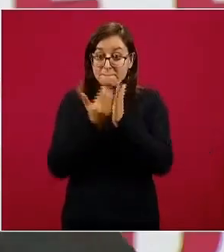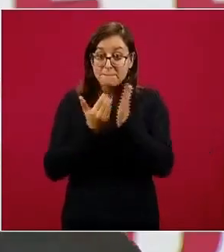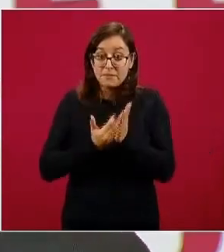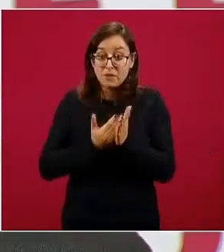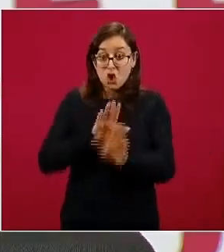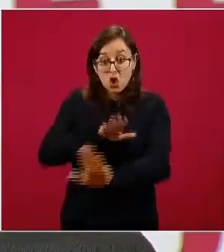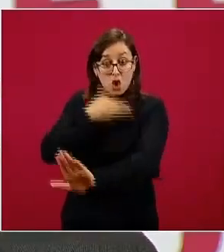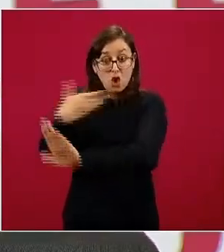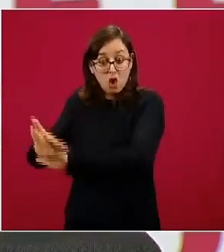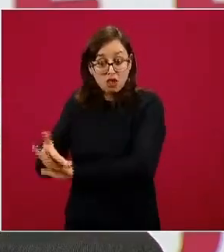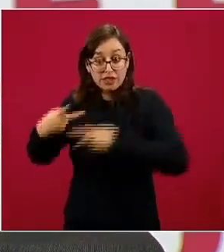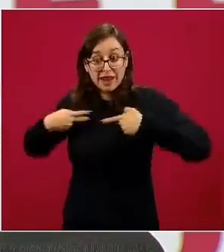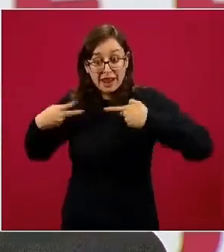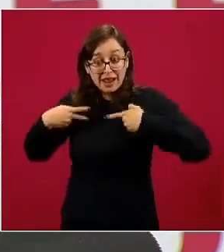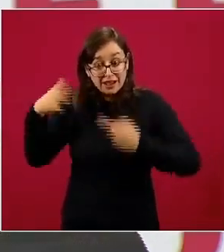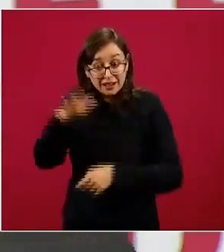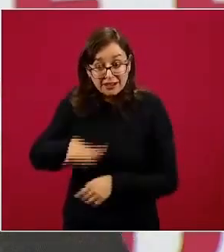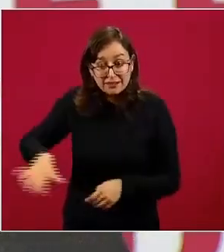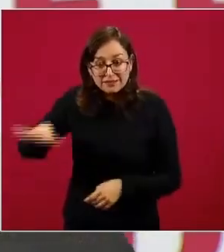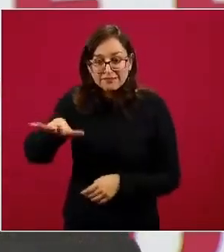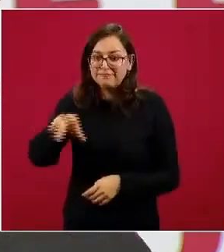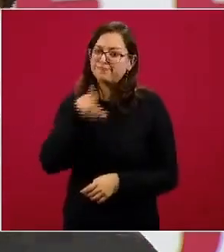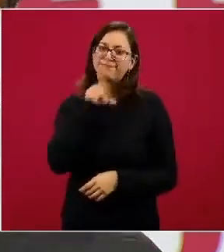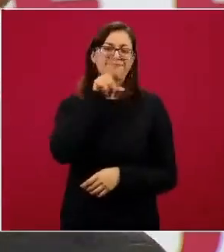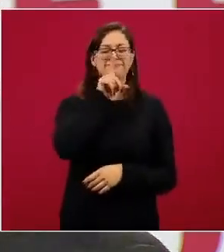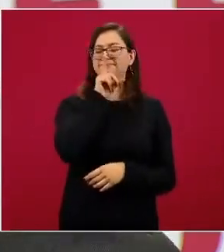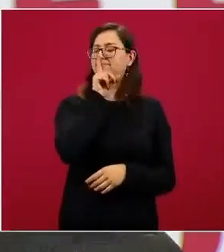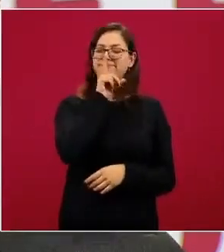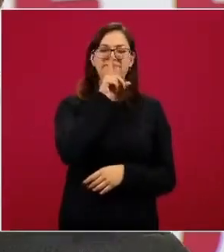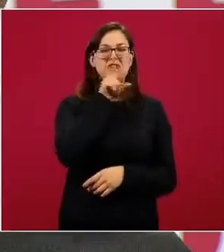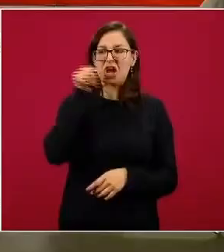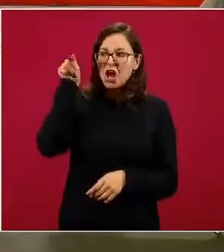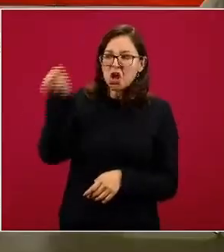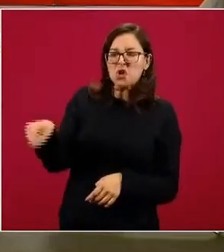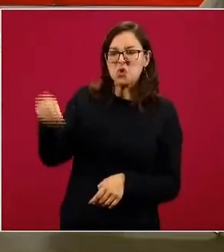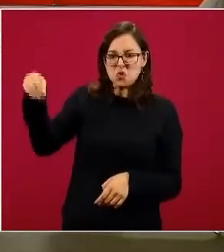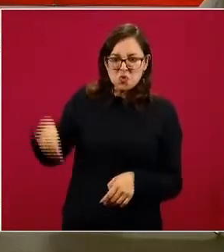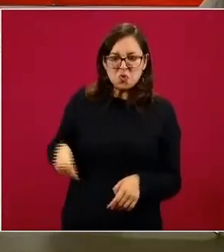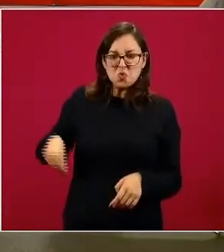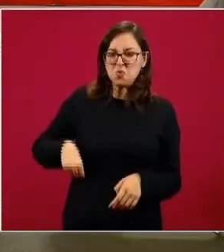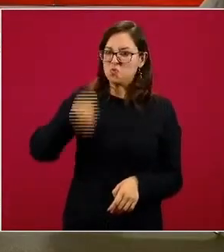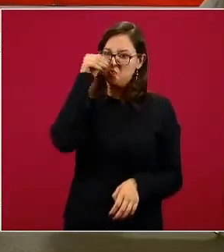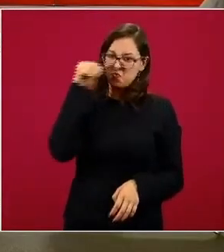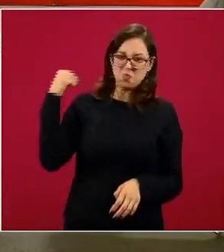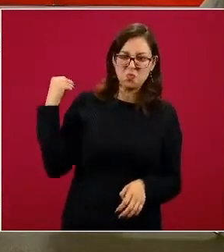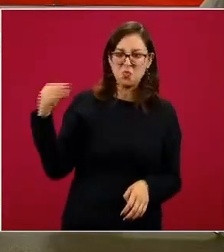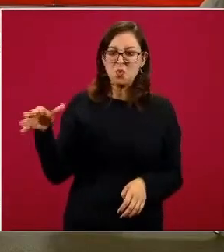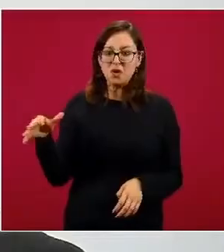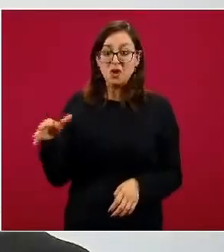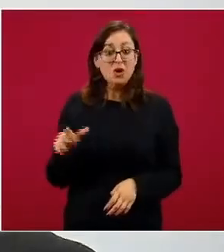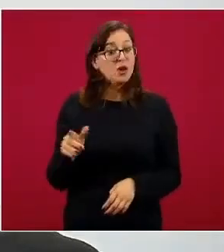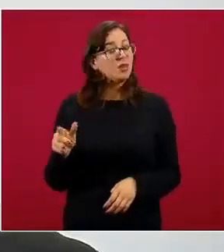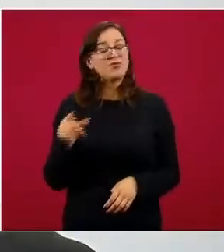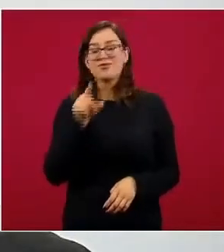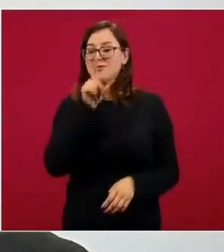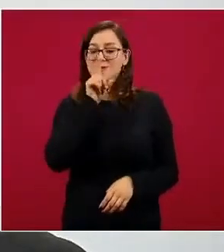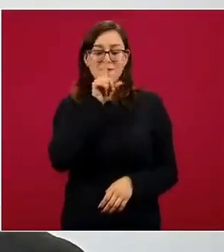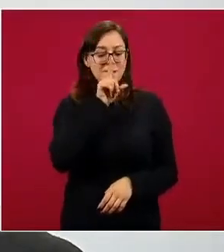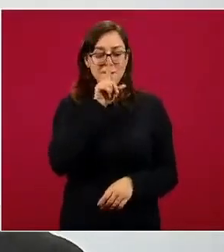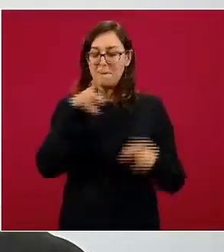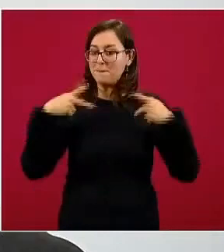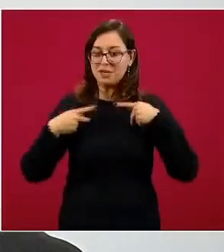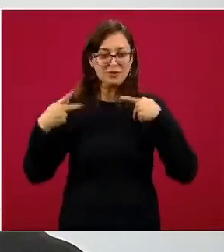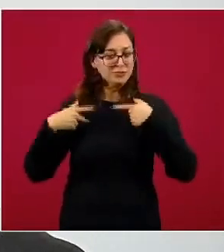las personas. La responsabilidad no es hacia las personas. La entidad sancionable, si fuera el caso, no son